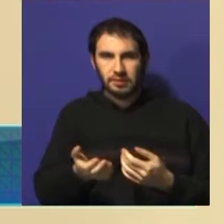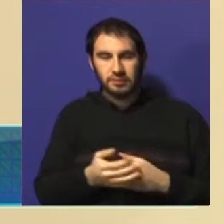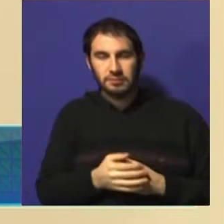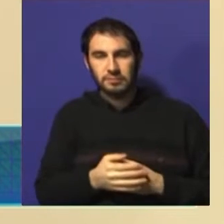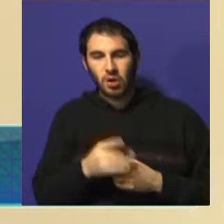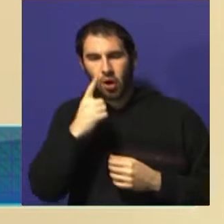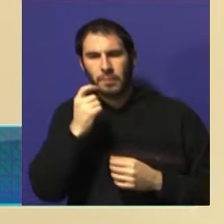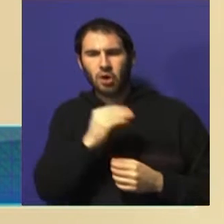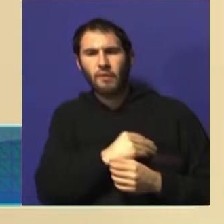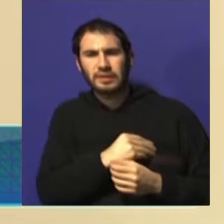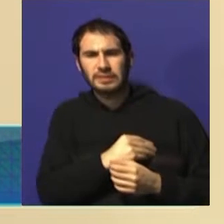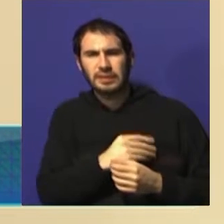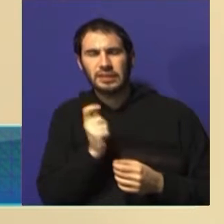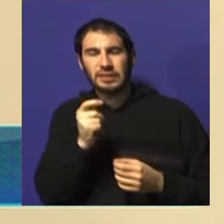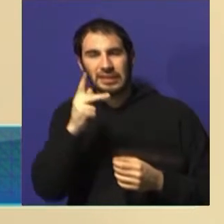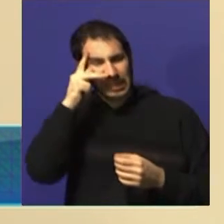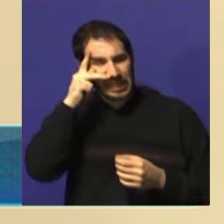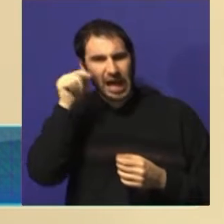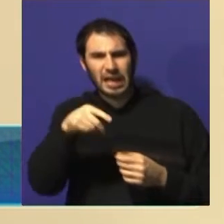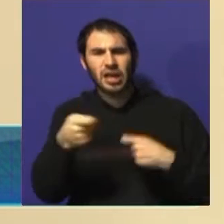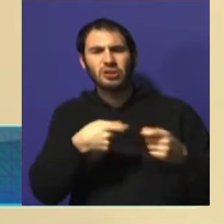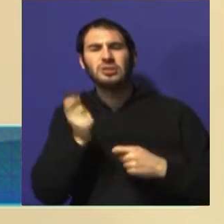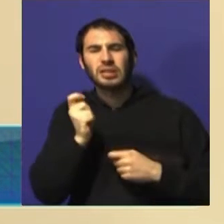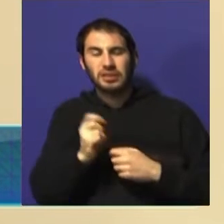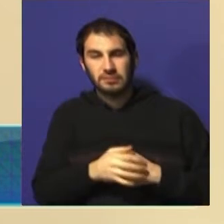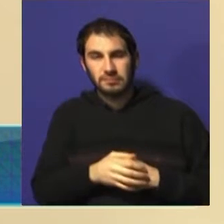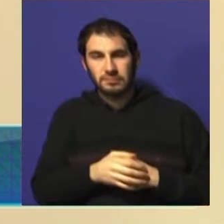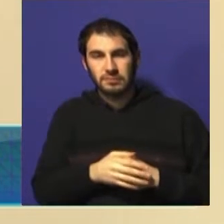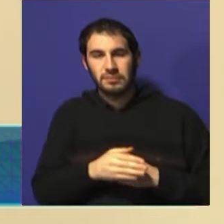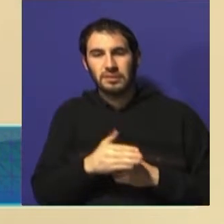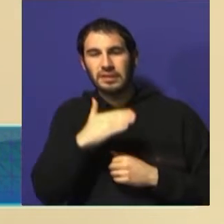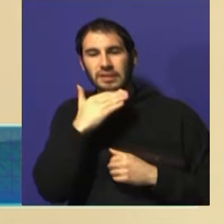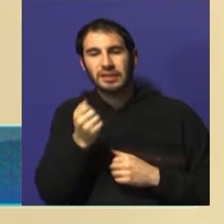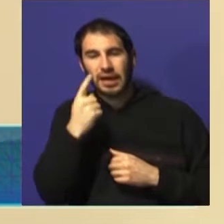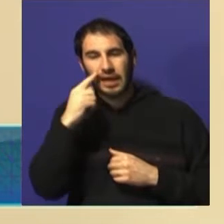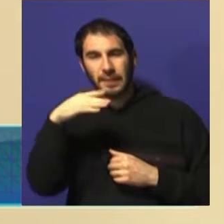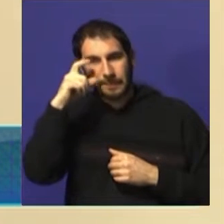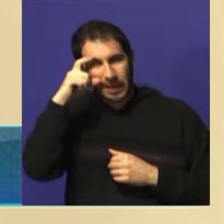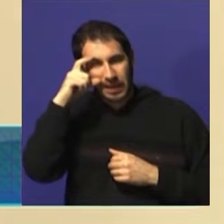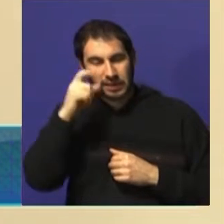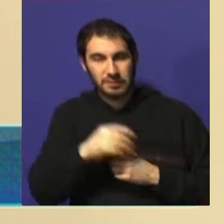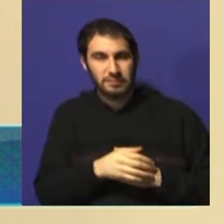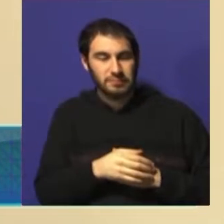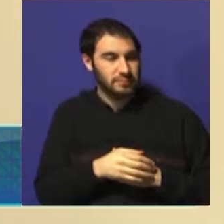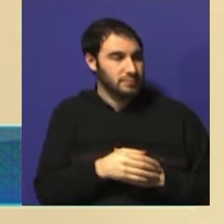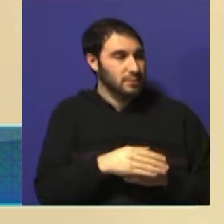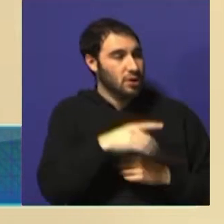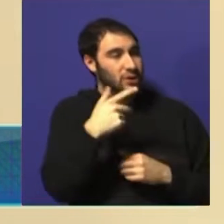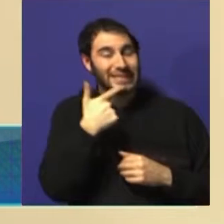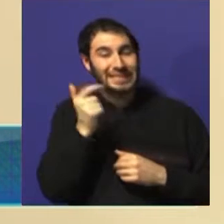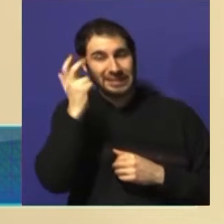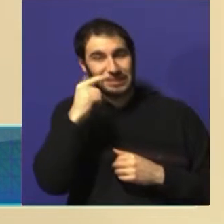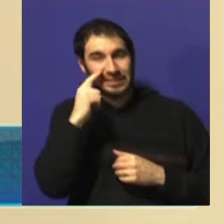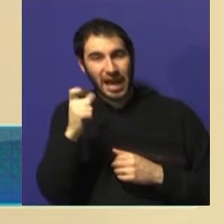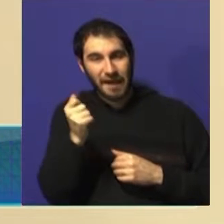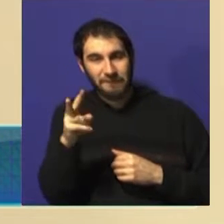era el hombre de confianza para Néstor Kirchner en estas negociaciones? Jaime. Claro, Ricardo Jaime. Mientras que Schiavi, en todo